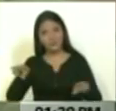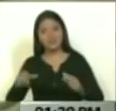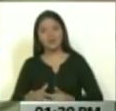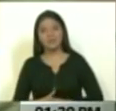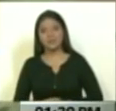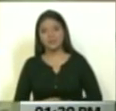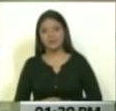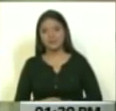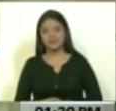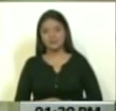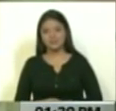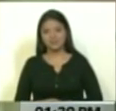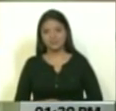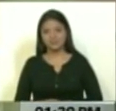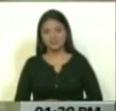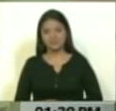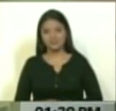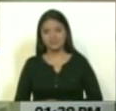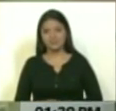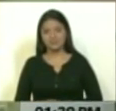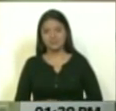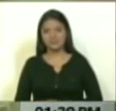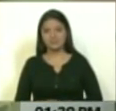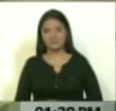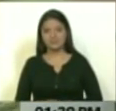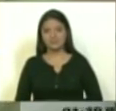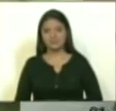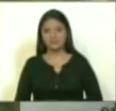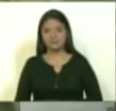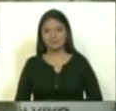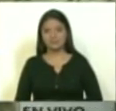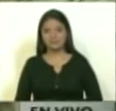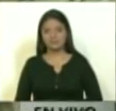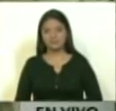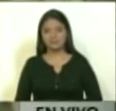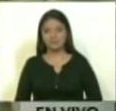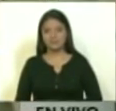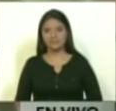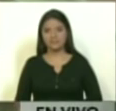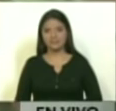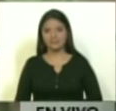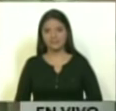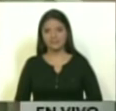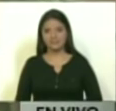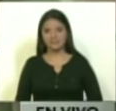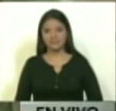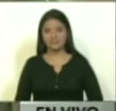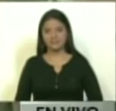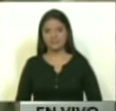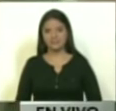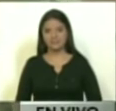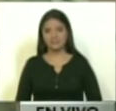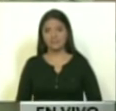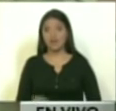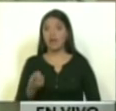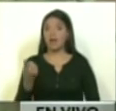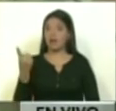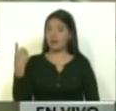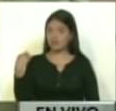Facebook. Entre otras cosas, y por si fuera poco, el día de ayer,